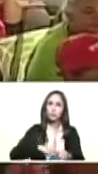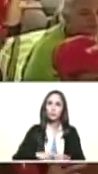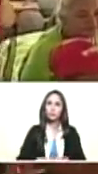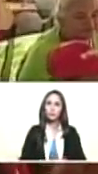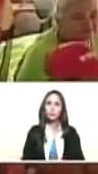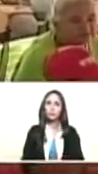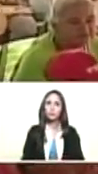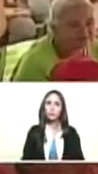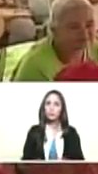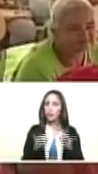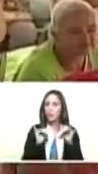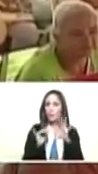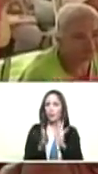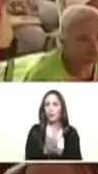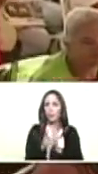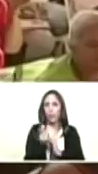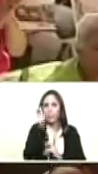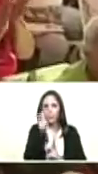las bases mismas.